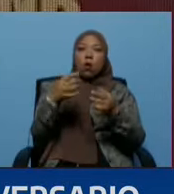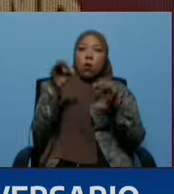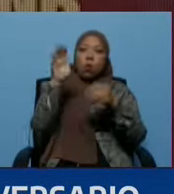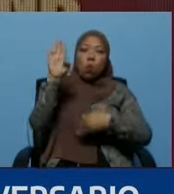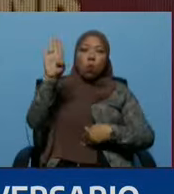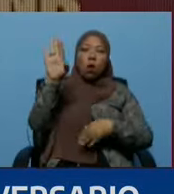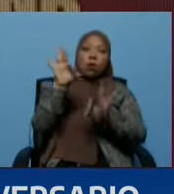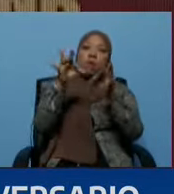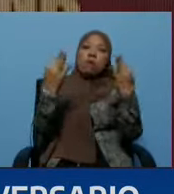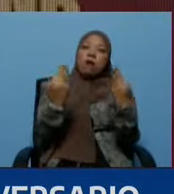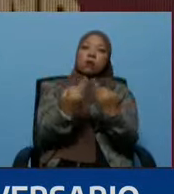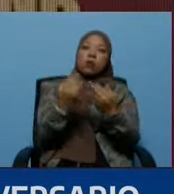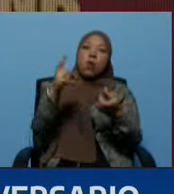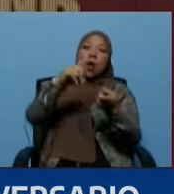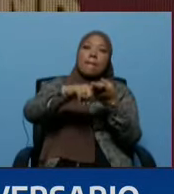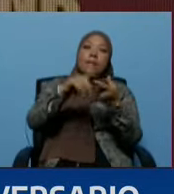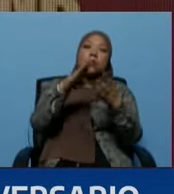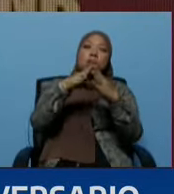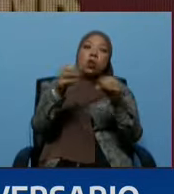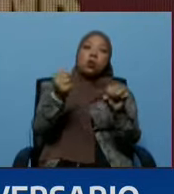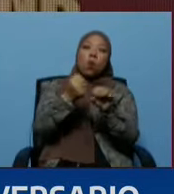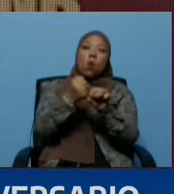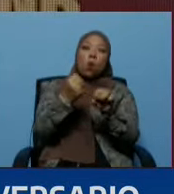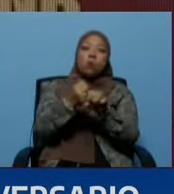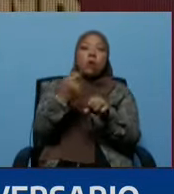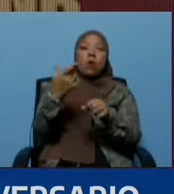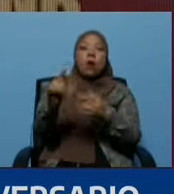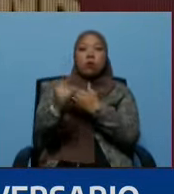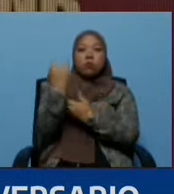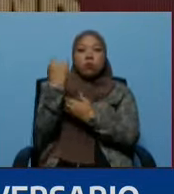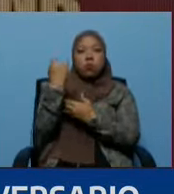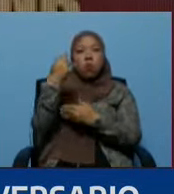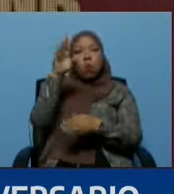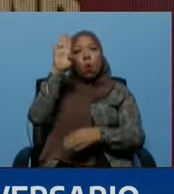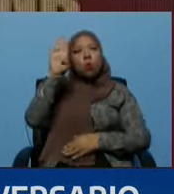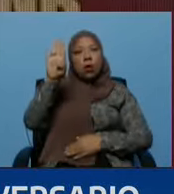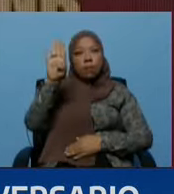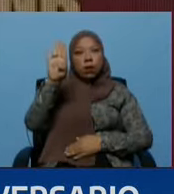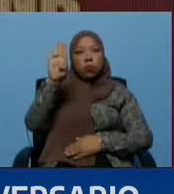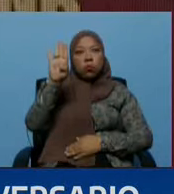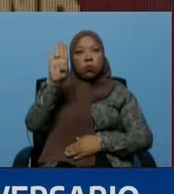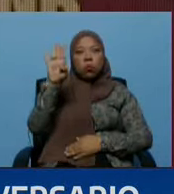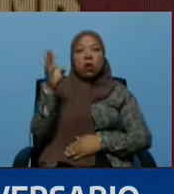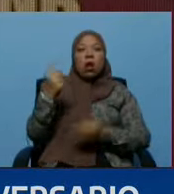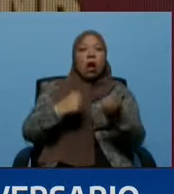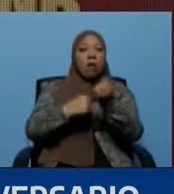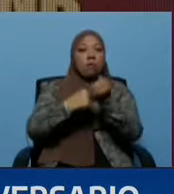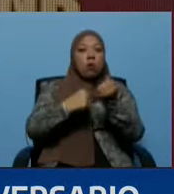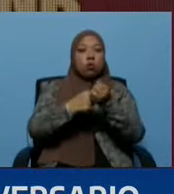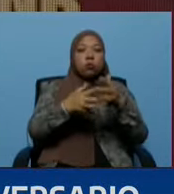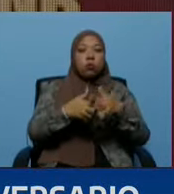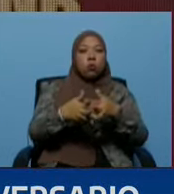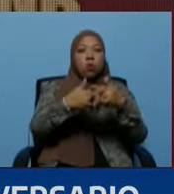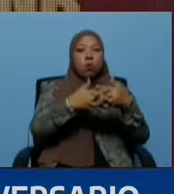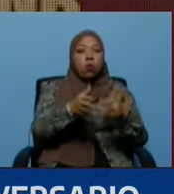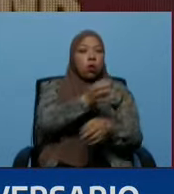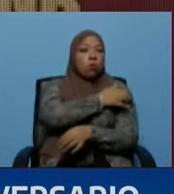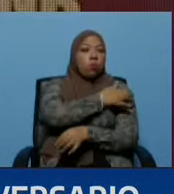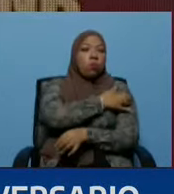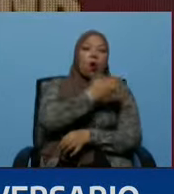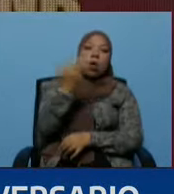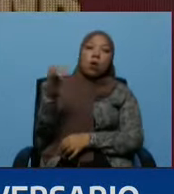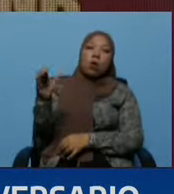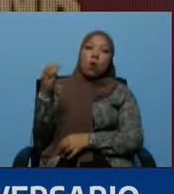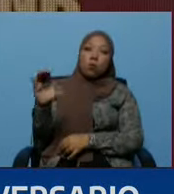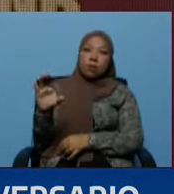perdieron su familia, sus esposas, todo, por traicionar su juramento y ponerse y subordinarse a la oligarquía colombiana